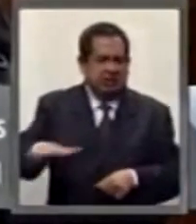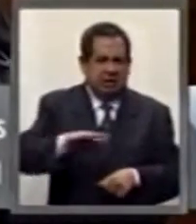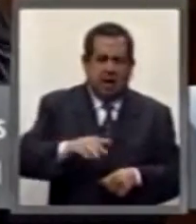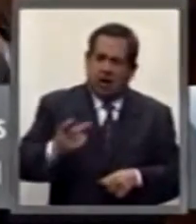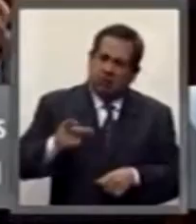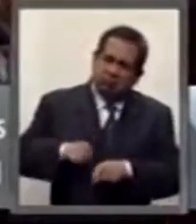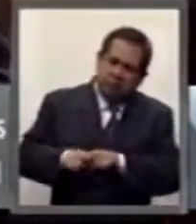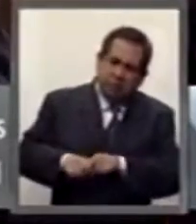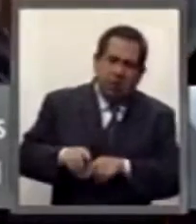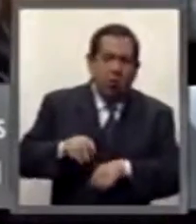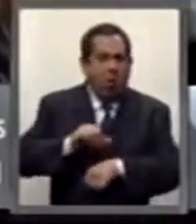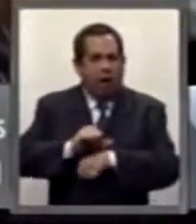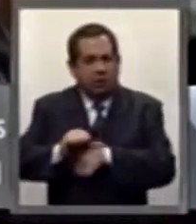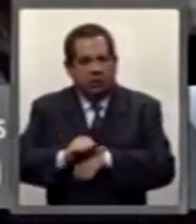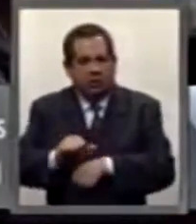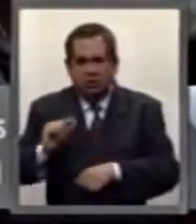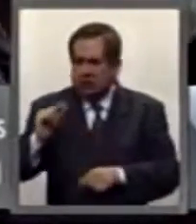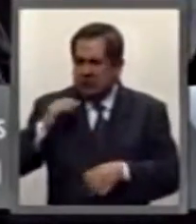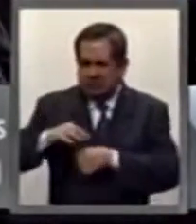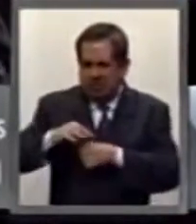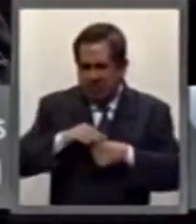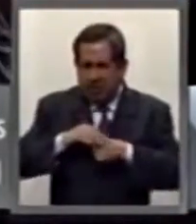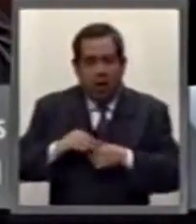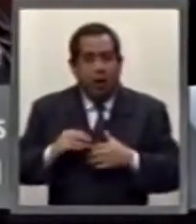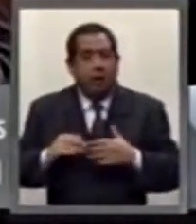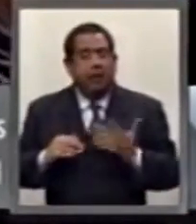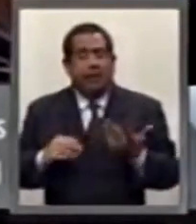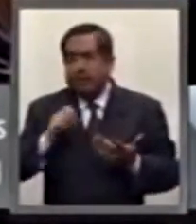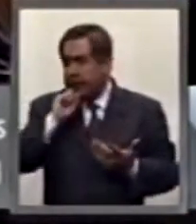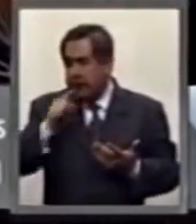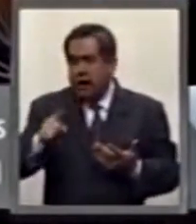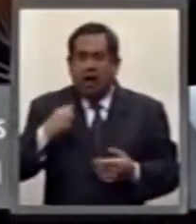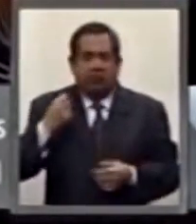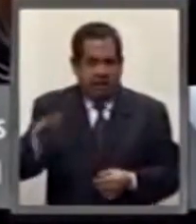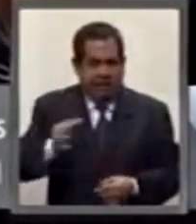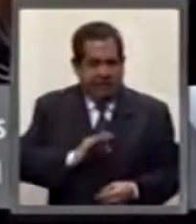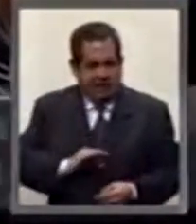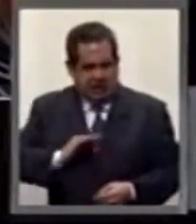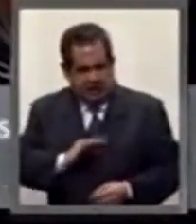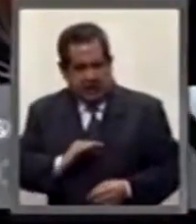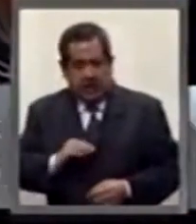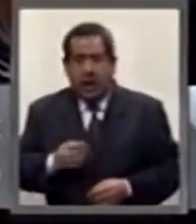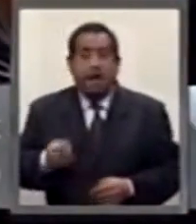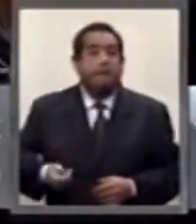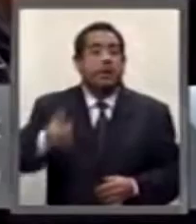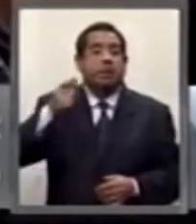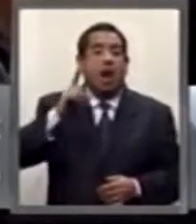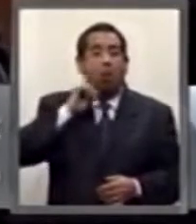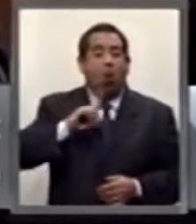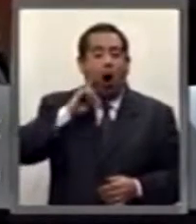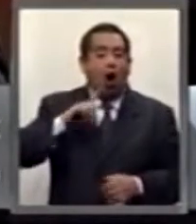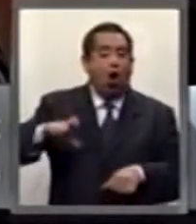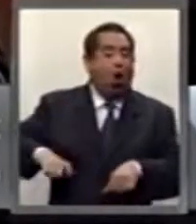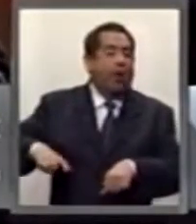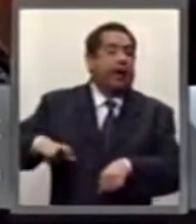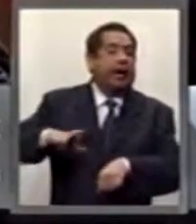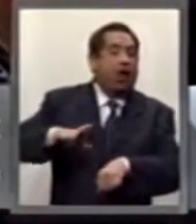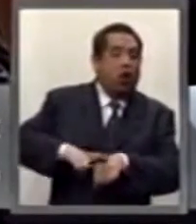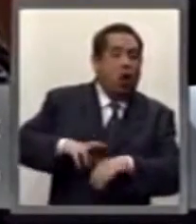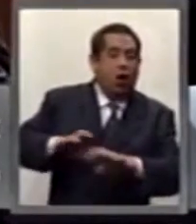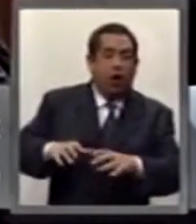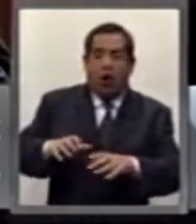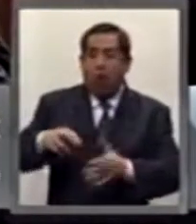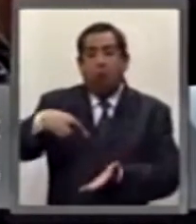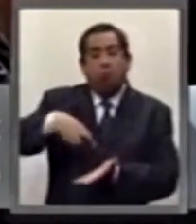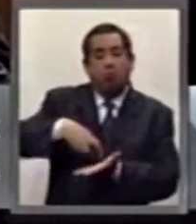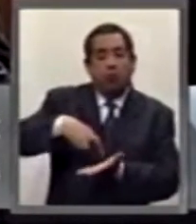hermana República Argentina por su reciente proceso electoral. También la felicitación de la primera mujer electa como gobernadora de la provincia de